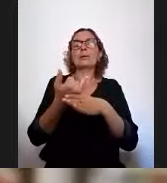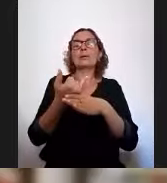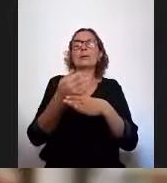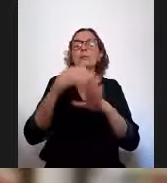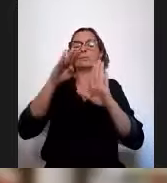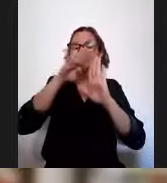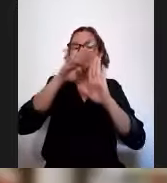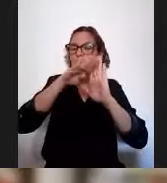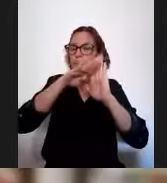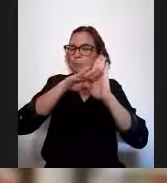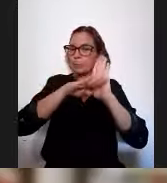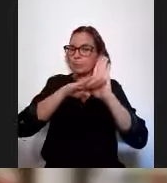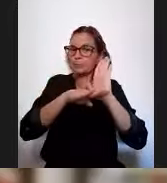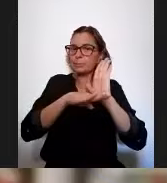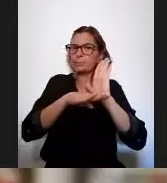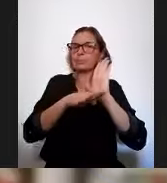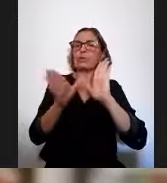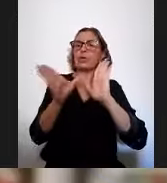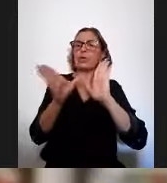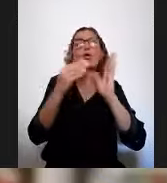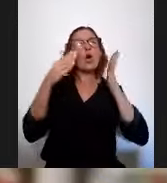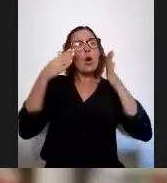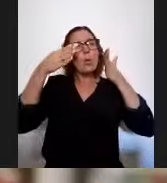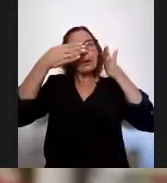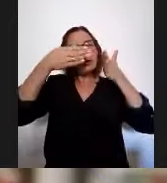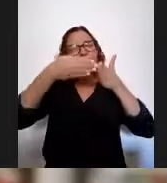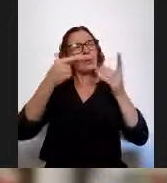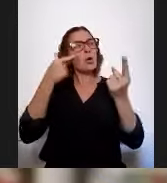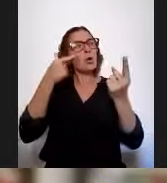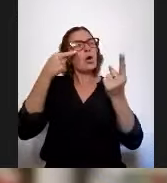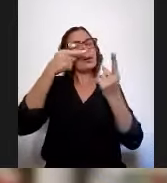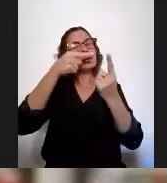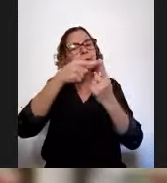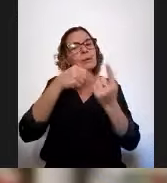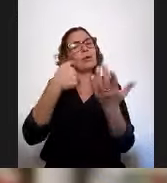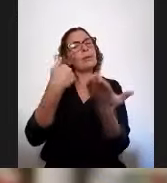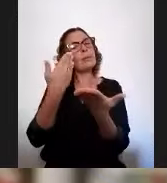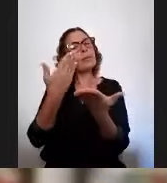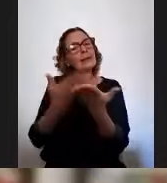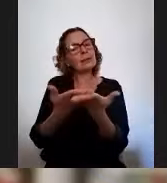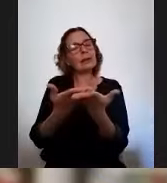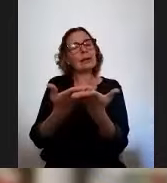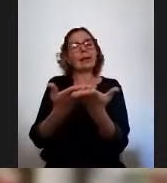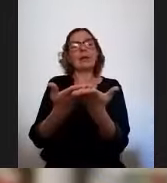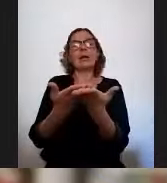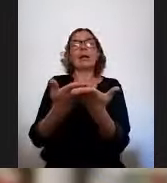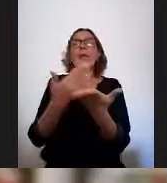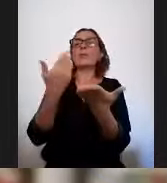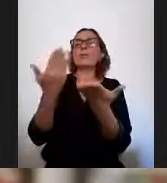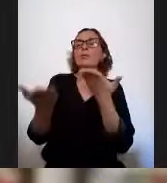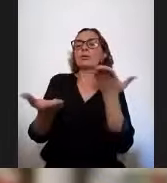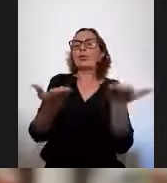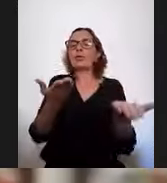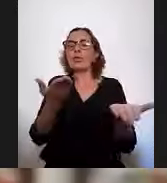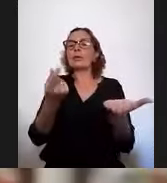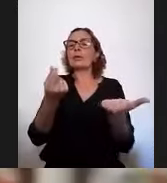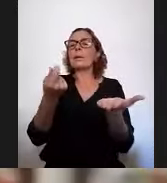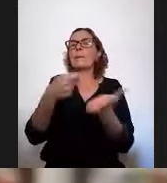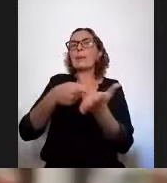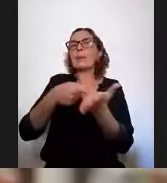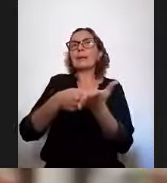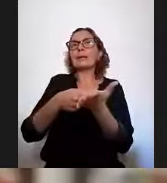cumpliendo con los objetivos que me planteé, cuál es la proposición de valor, qué es